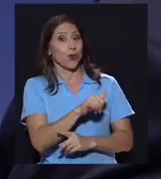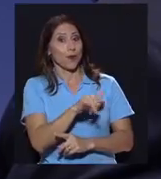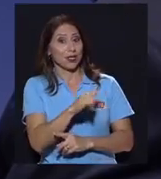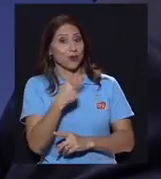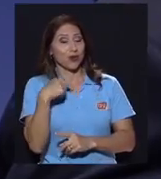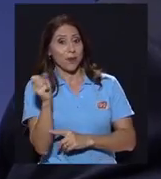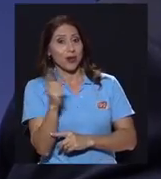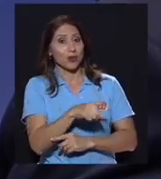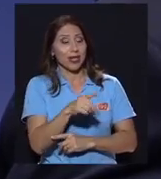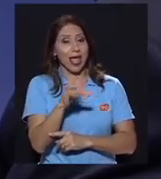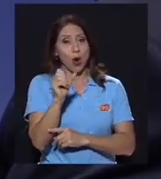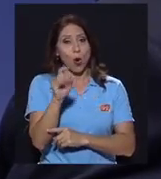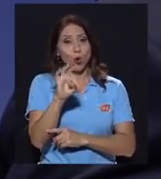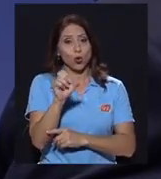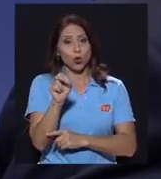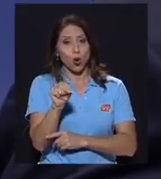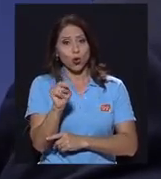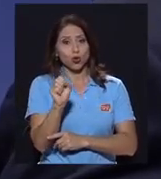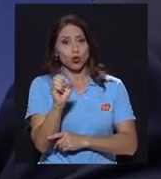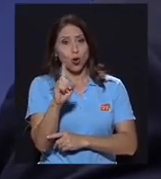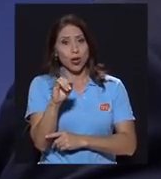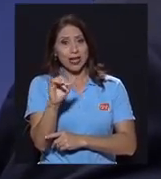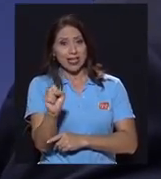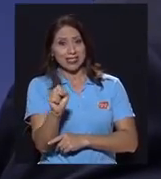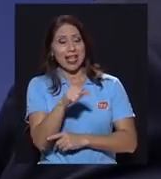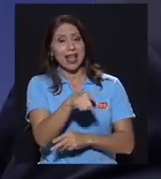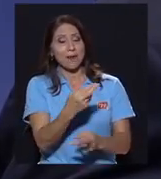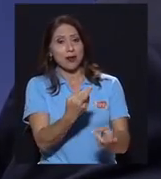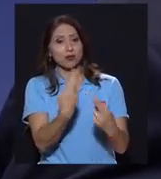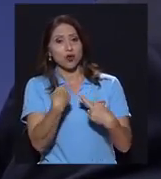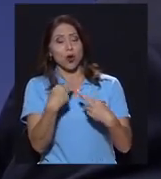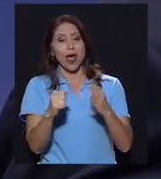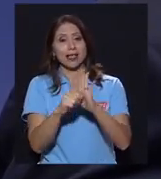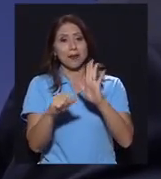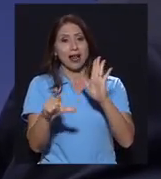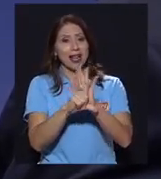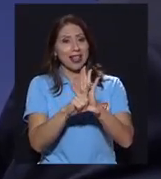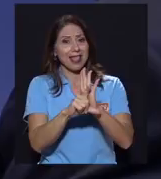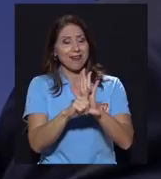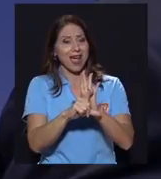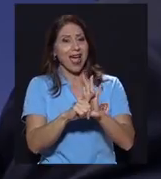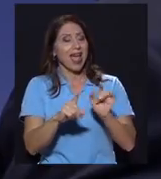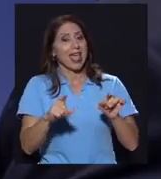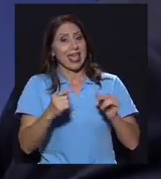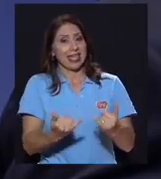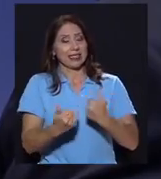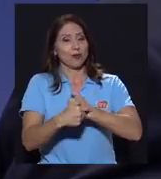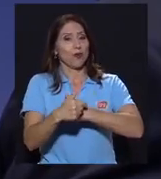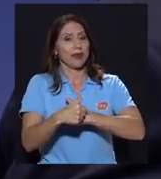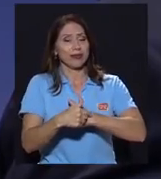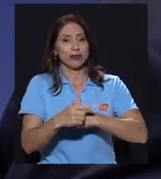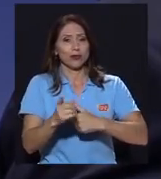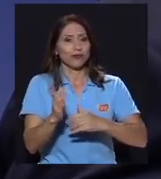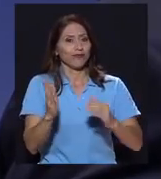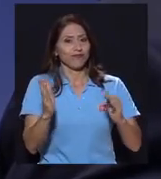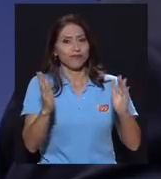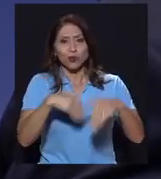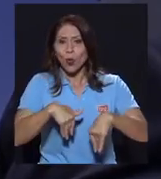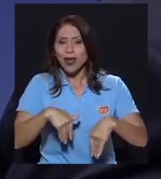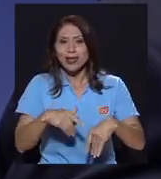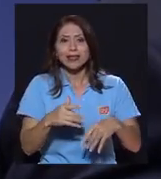ottón solís acá y ottón solís solís me dijo que en asamblea legislativa no veía al menos en este momento